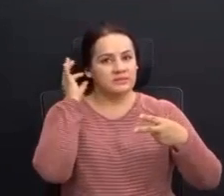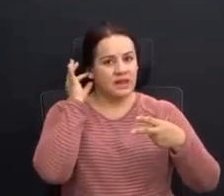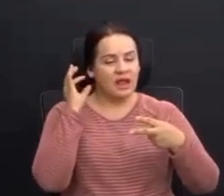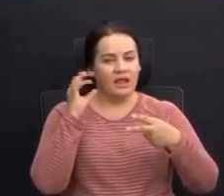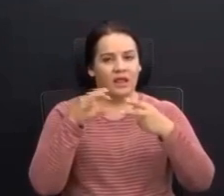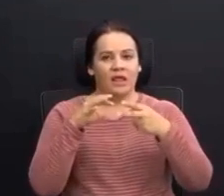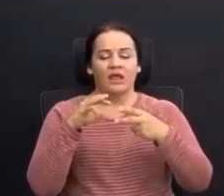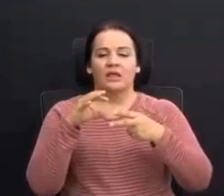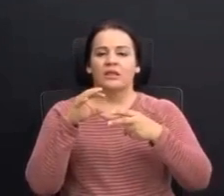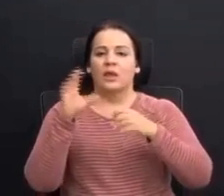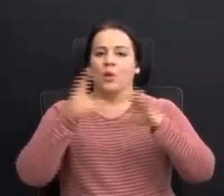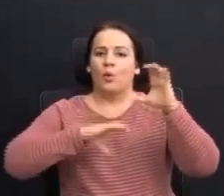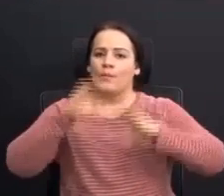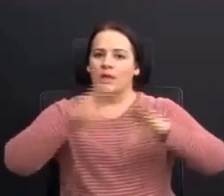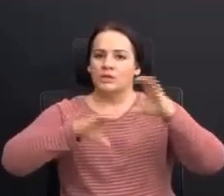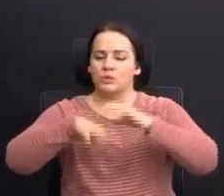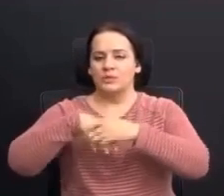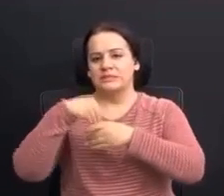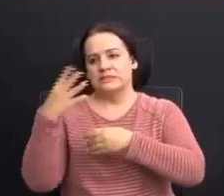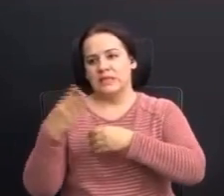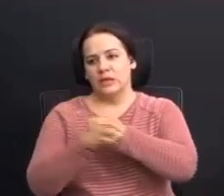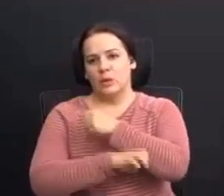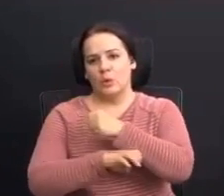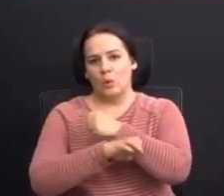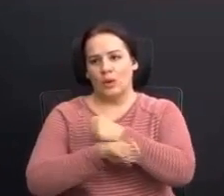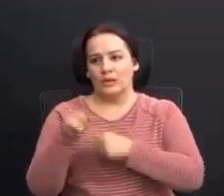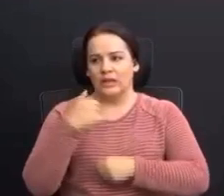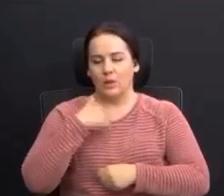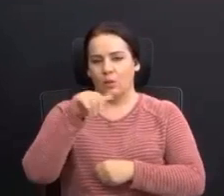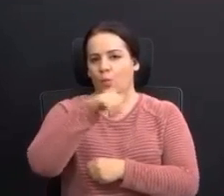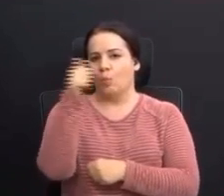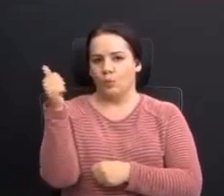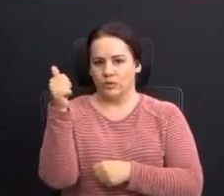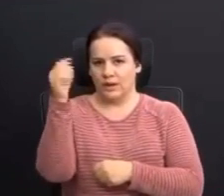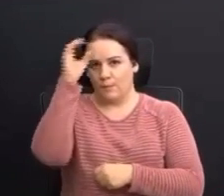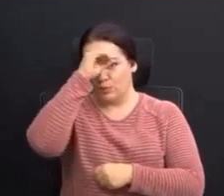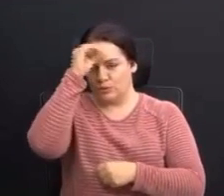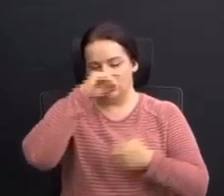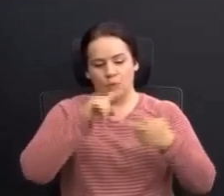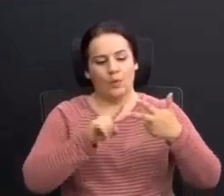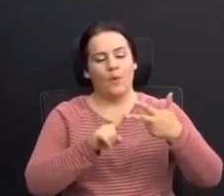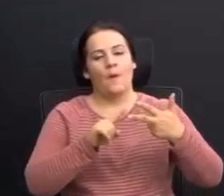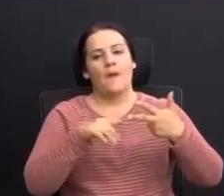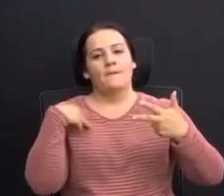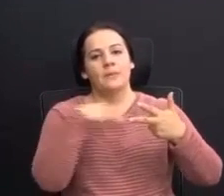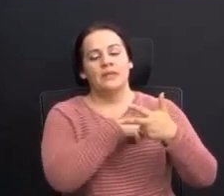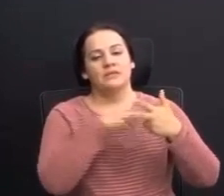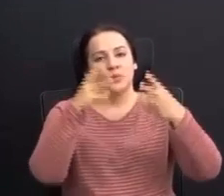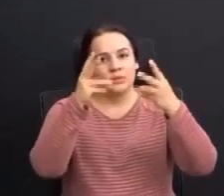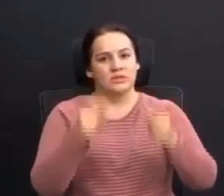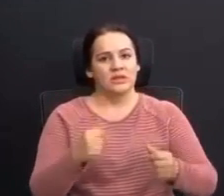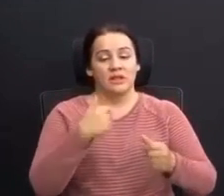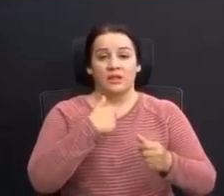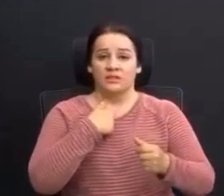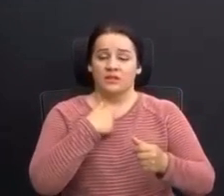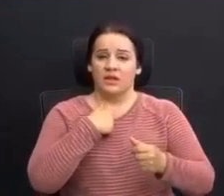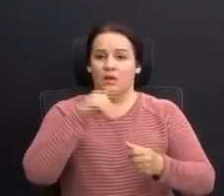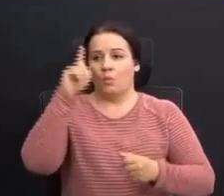posición. Vemos cómo tenemos a un ministro de Hacienda que tiene una posición en relación con la regla